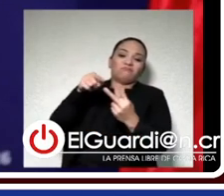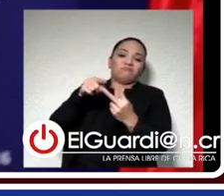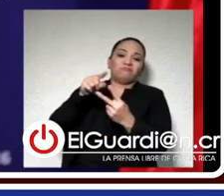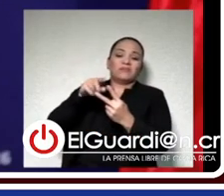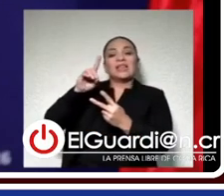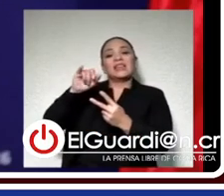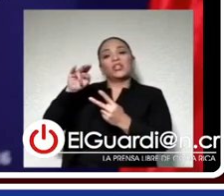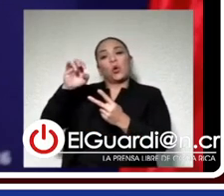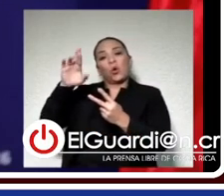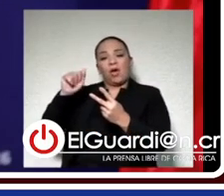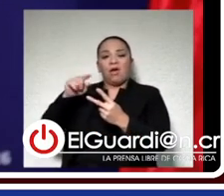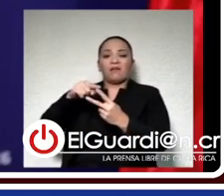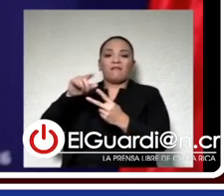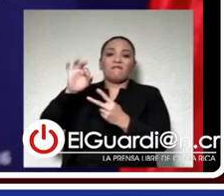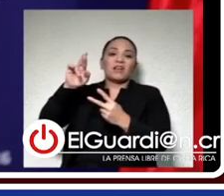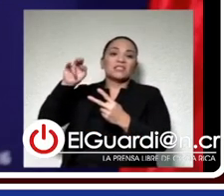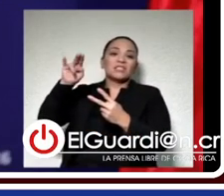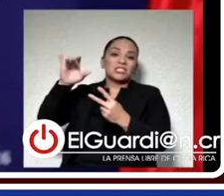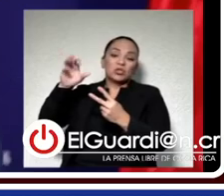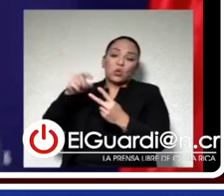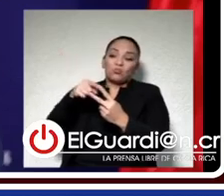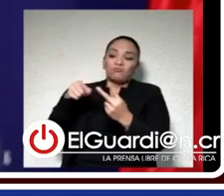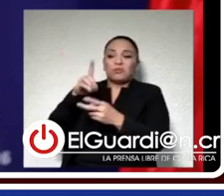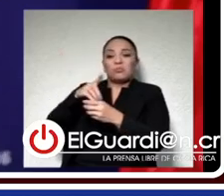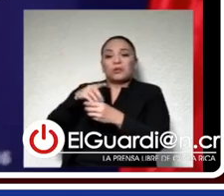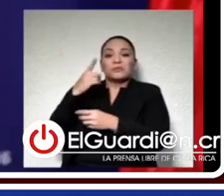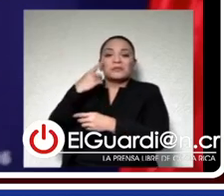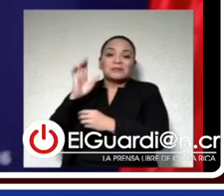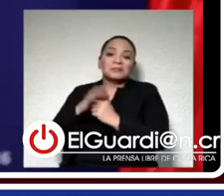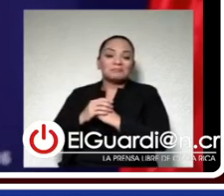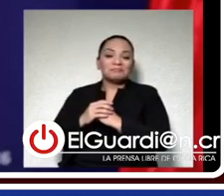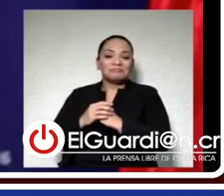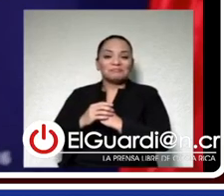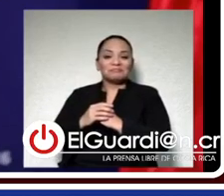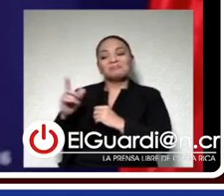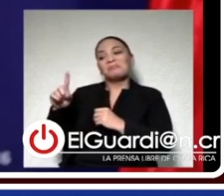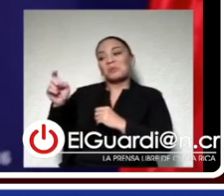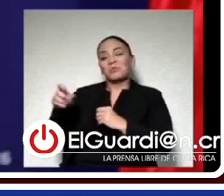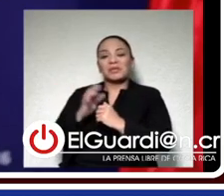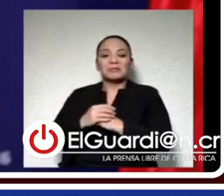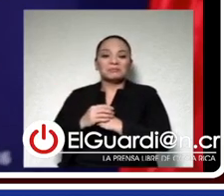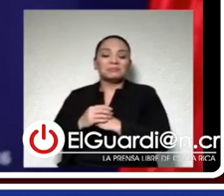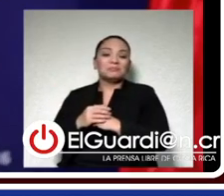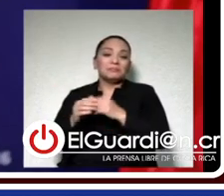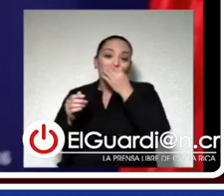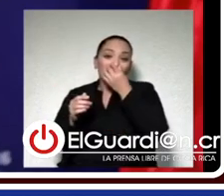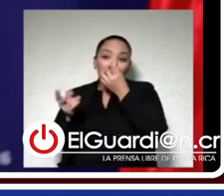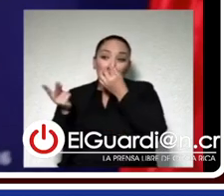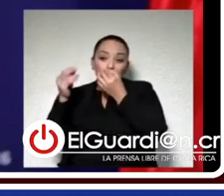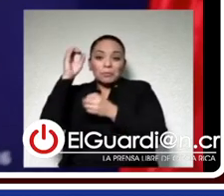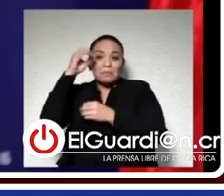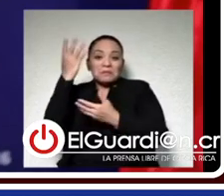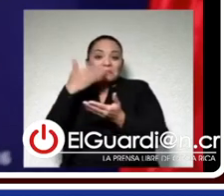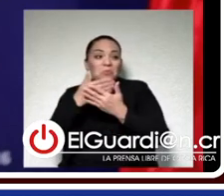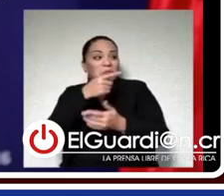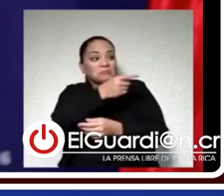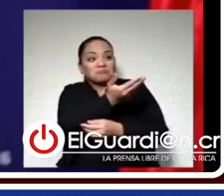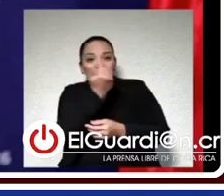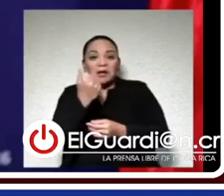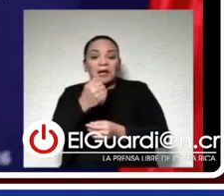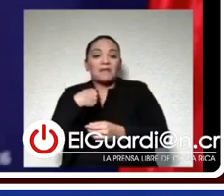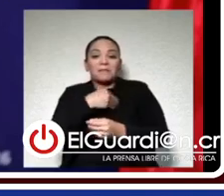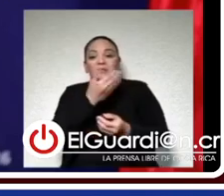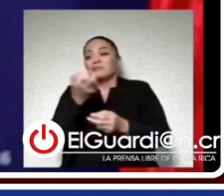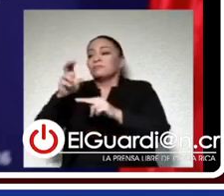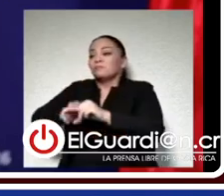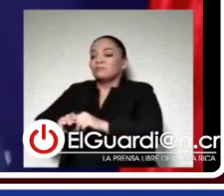Dinora Barquero si a ella les parece que valga la pena llamar a la señora ministra, hacer toda una audiencia, un show político,